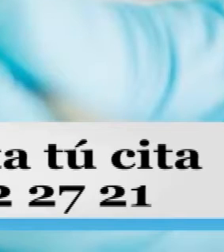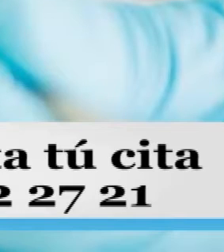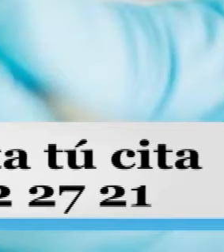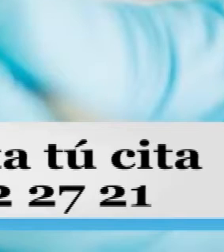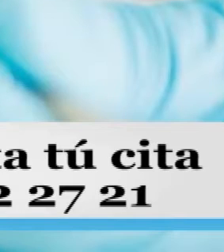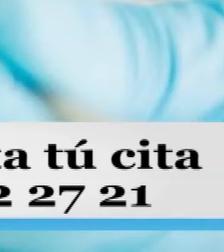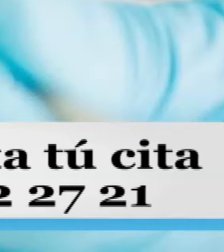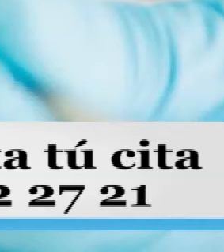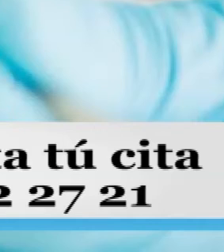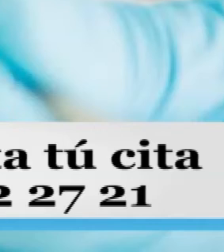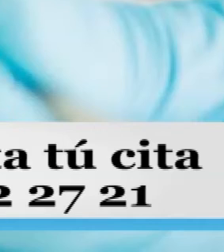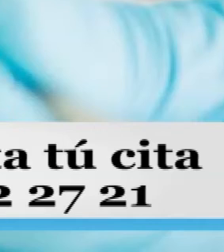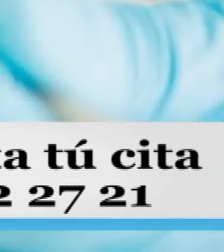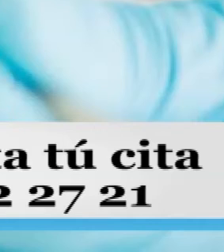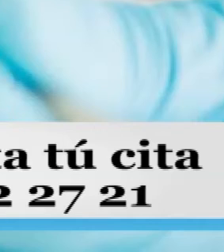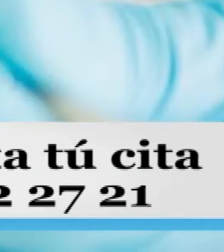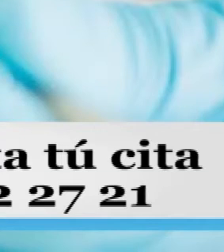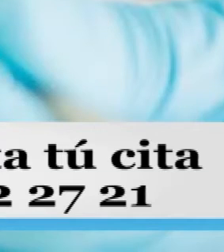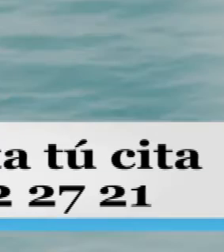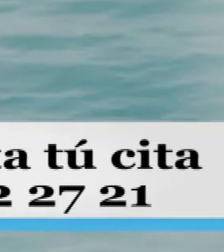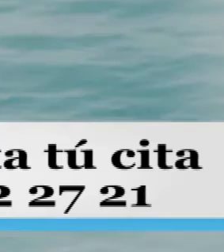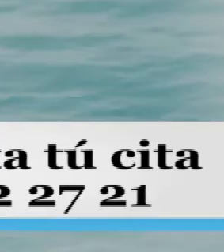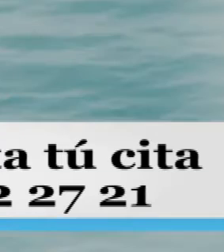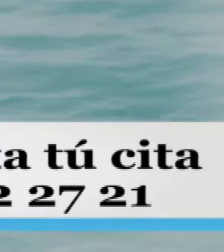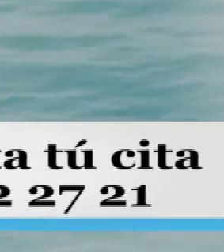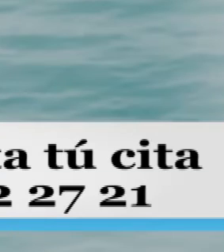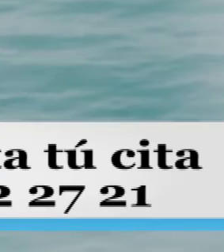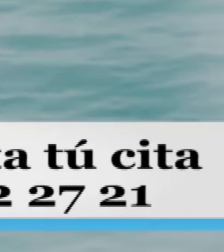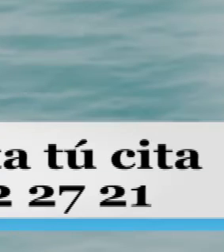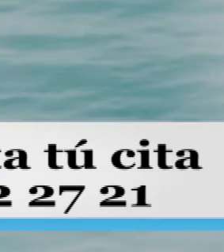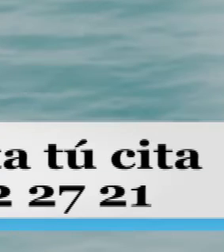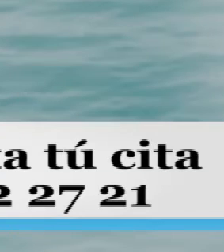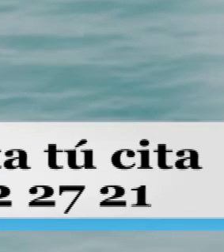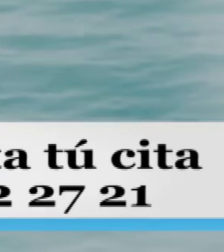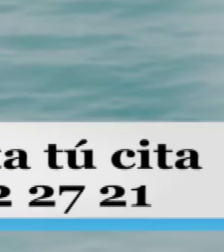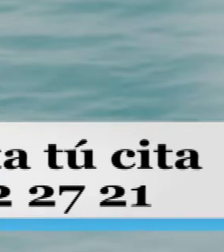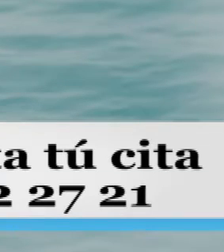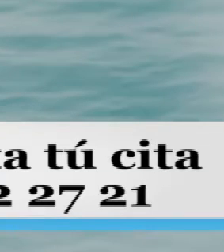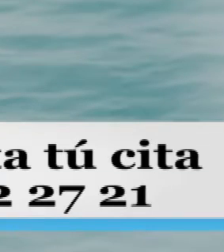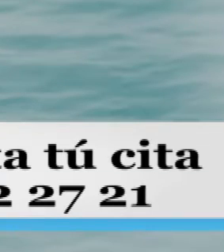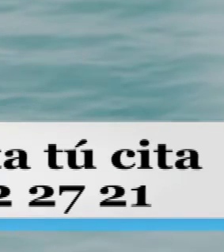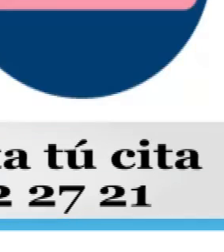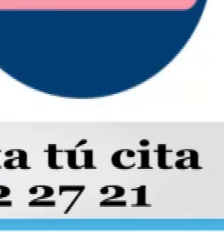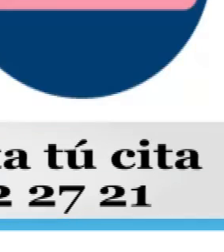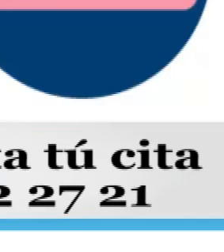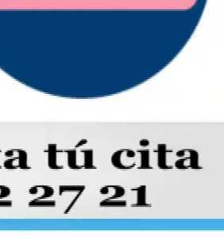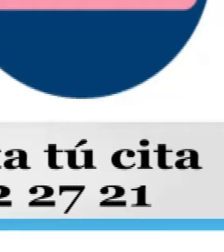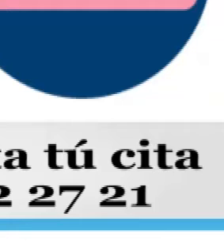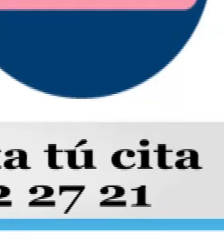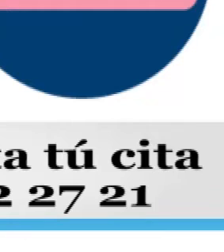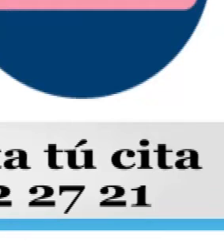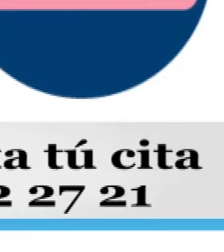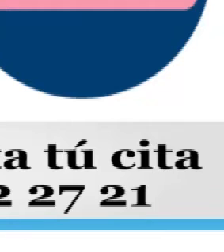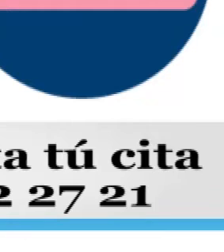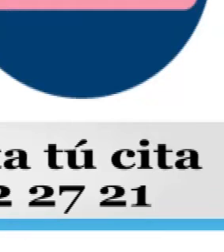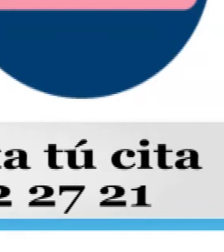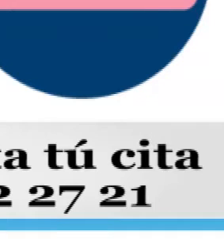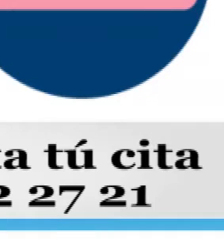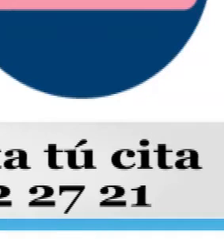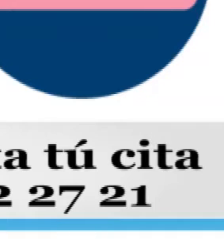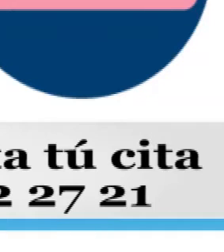Salud Oral Integral, somos los mejores en odontología moderna. Una sonrisa agradable abre las puertas del éxito.